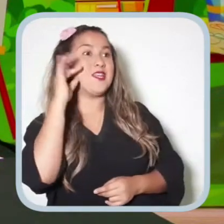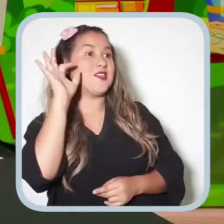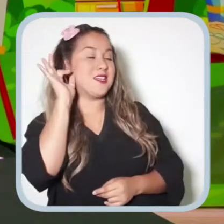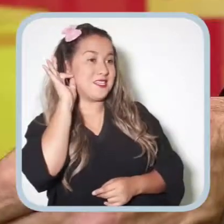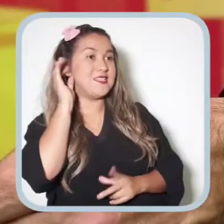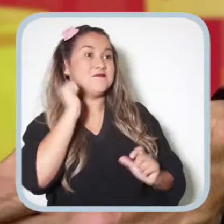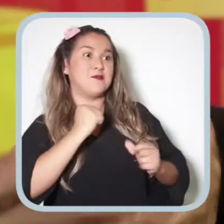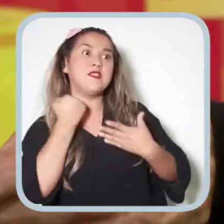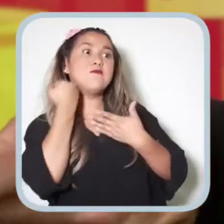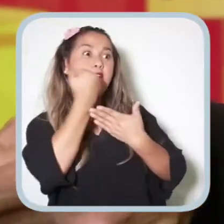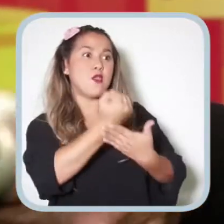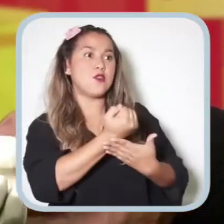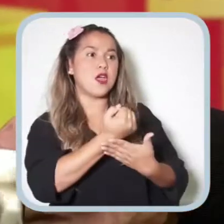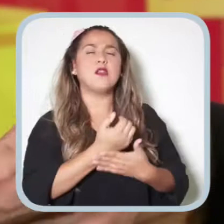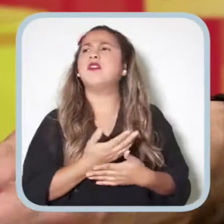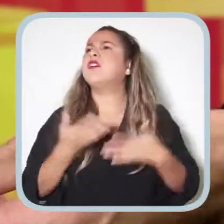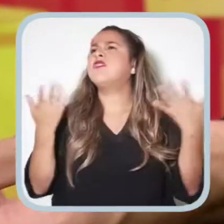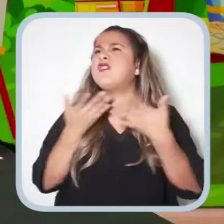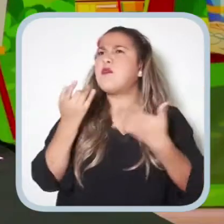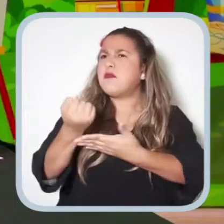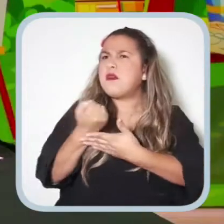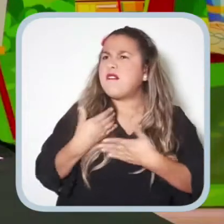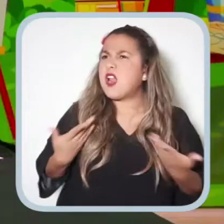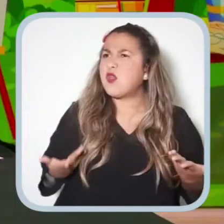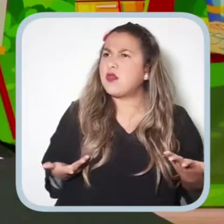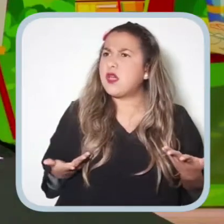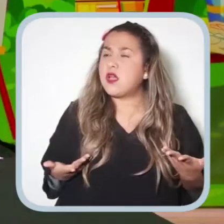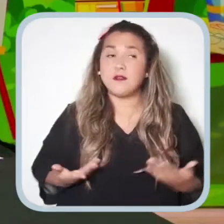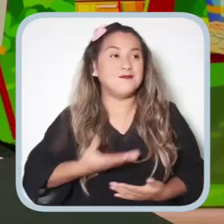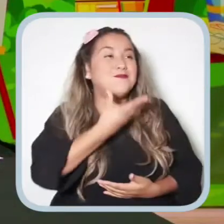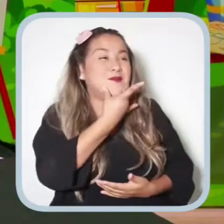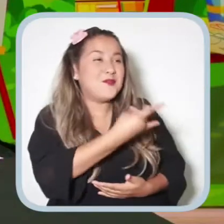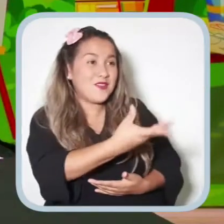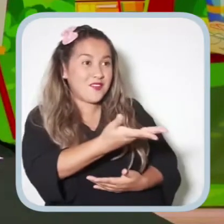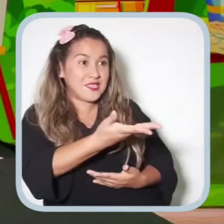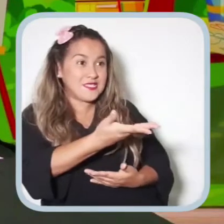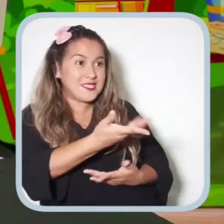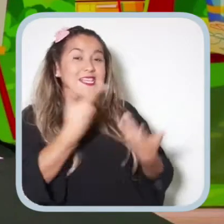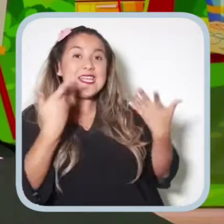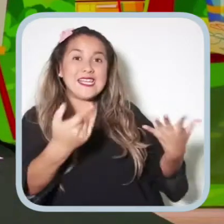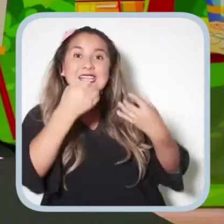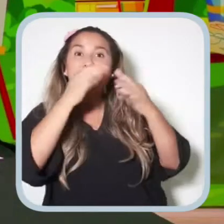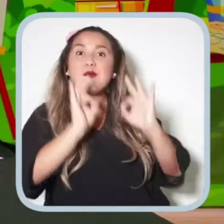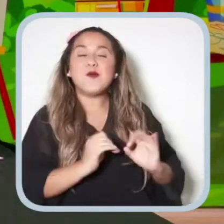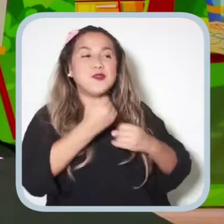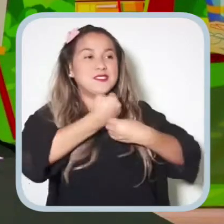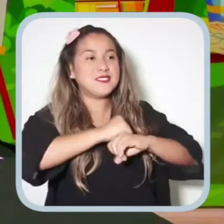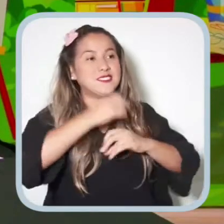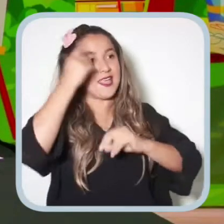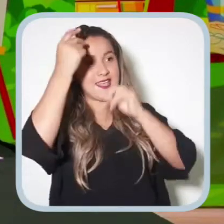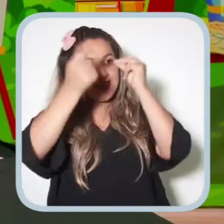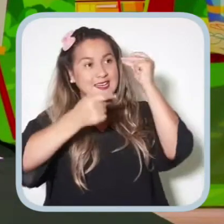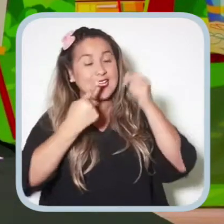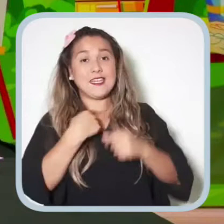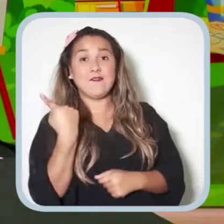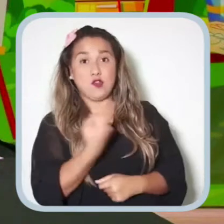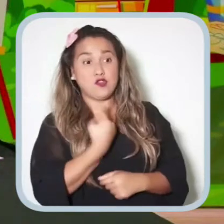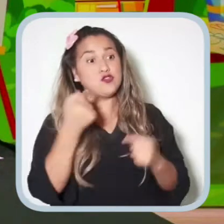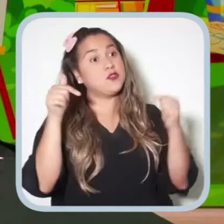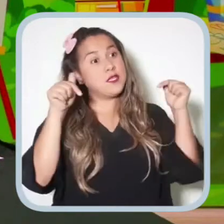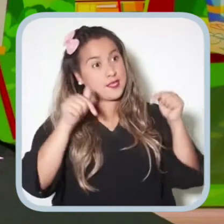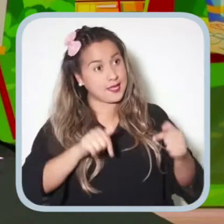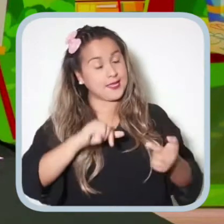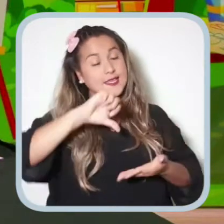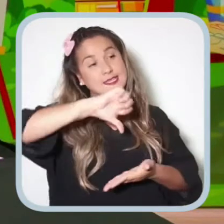podemos ayudar. ¿Y cómo me van a ayudar? Muy fácil. Estamos en un taller creativo. Nosotros desde acá, desde